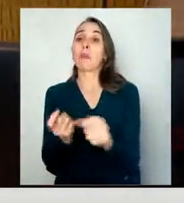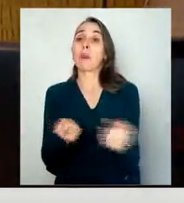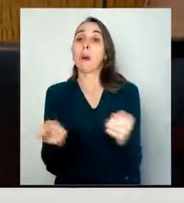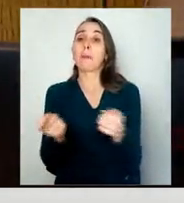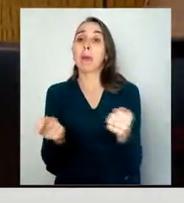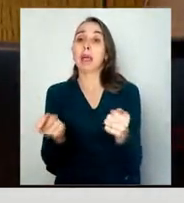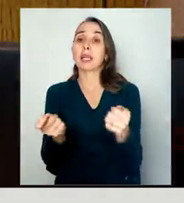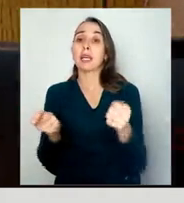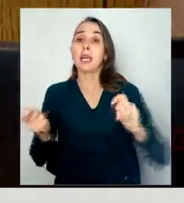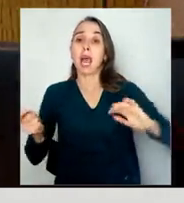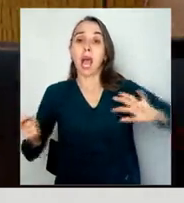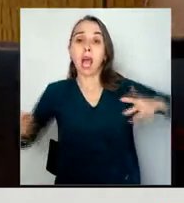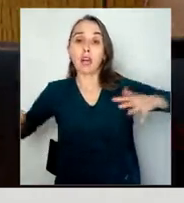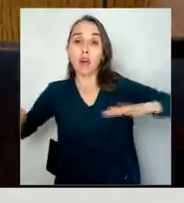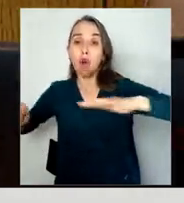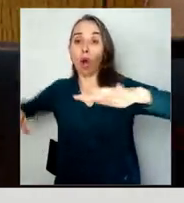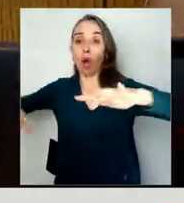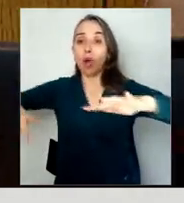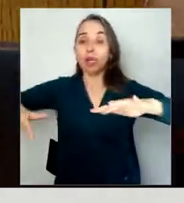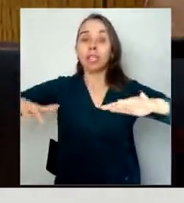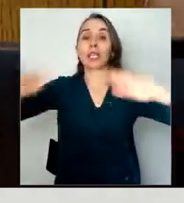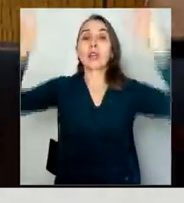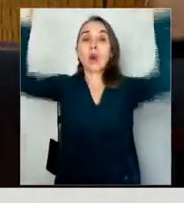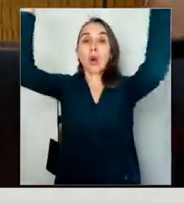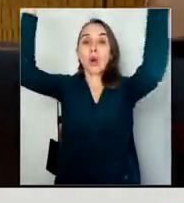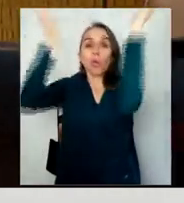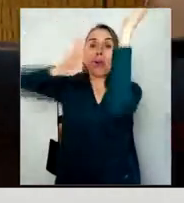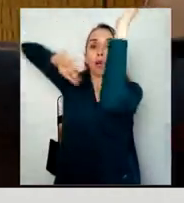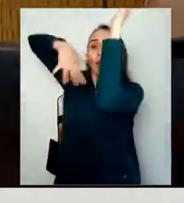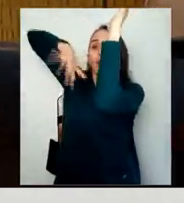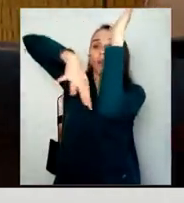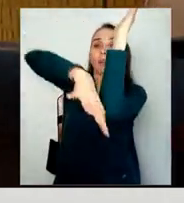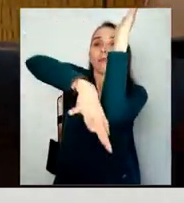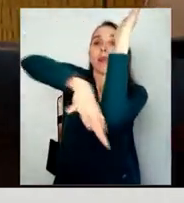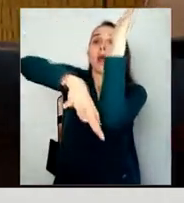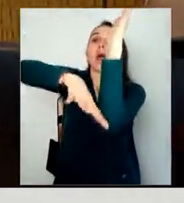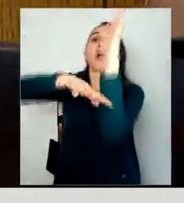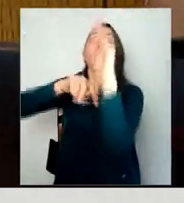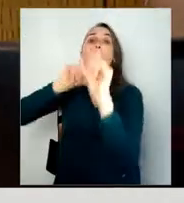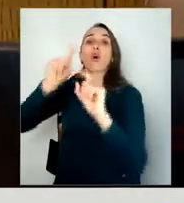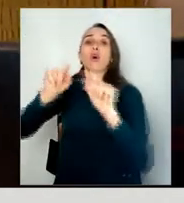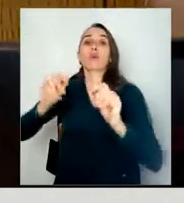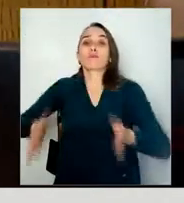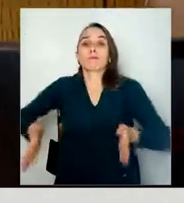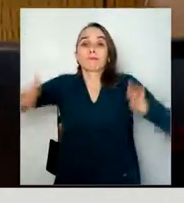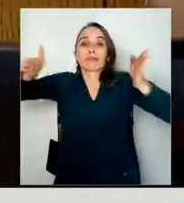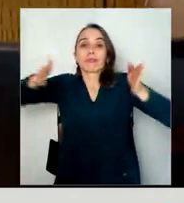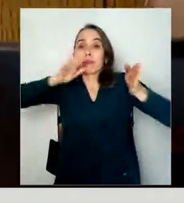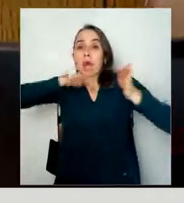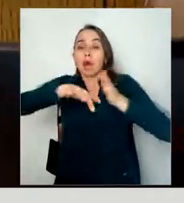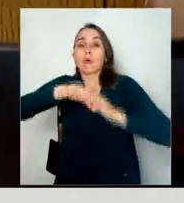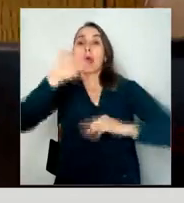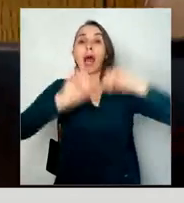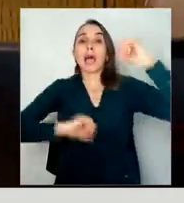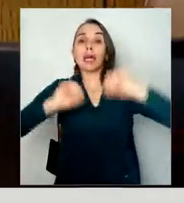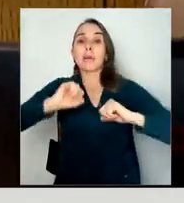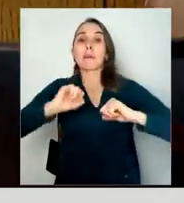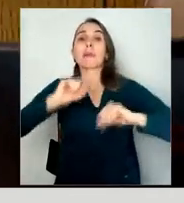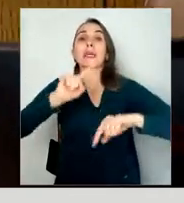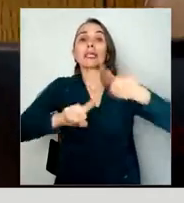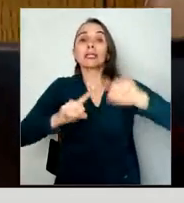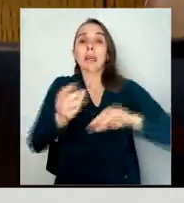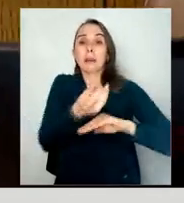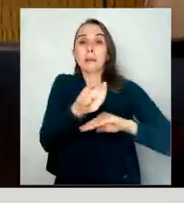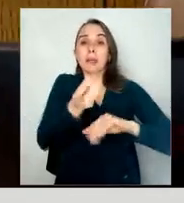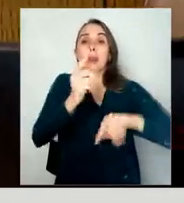ríos las cuencas las defensas fluviales y como también se ha manejado la empresa de árido en los distintos puntos de